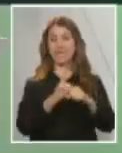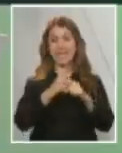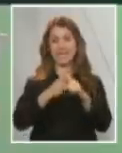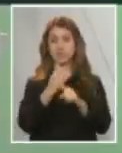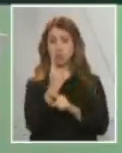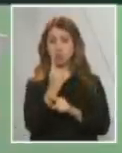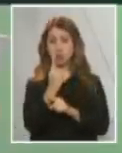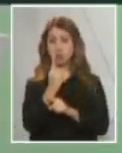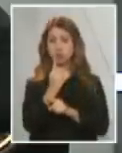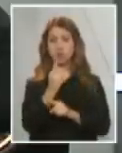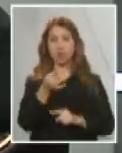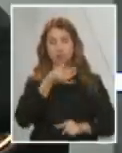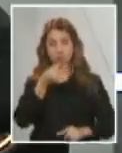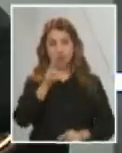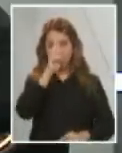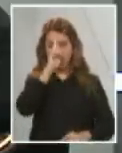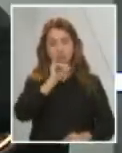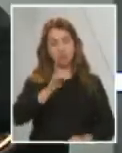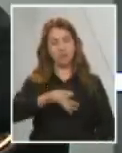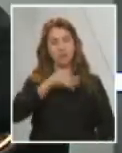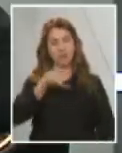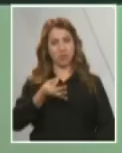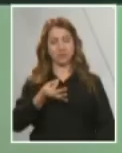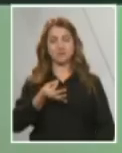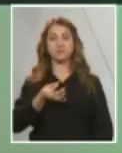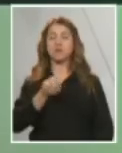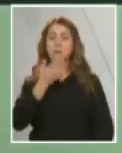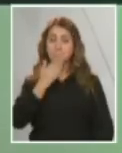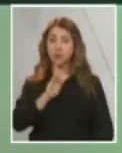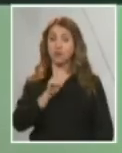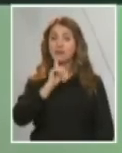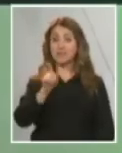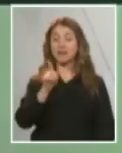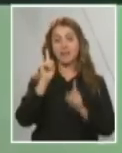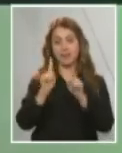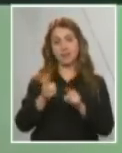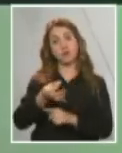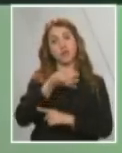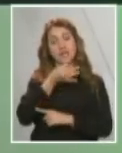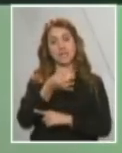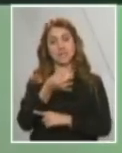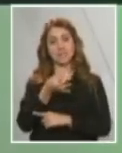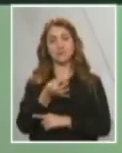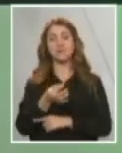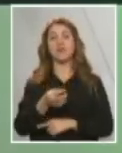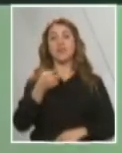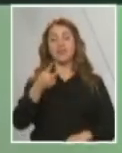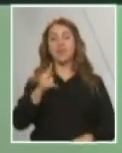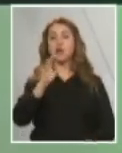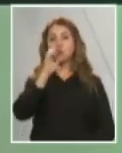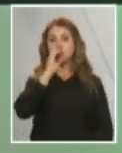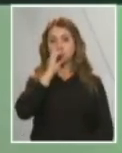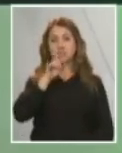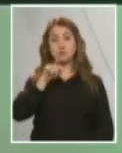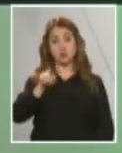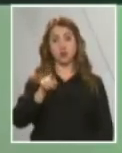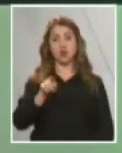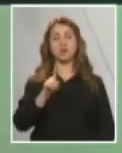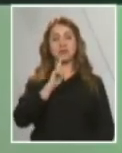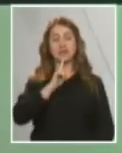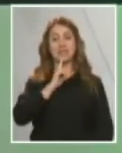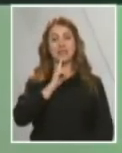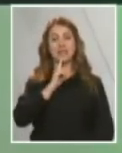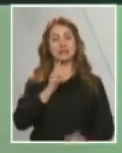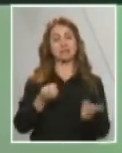¿Suena raro? Ya le vamos a contar de qué se trata. Pero lo mejor que tiene, les tengo que decir, Pablo, es que es de Concepción, así es que tiene